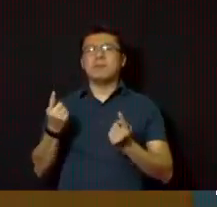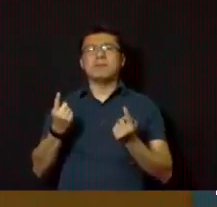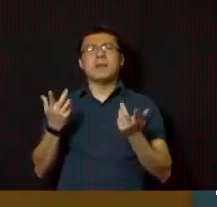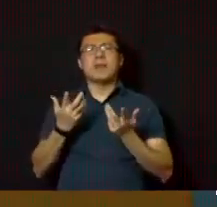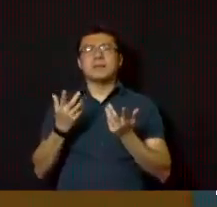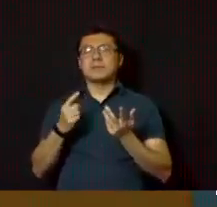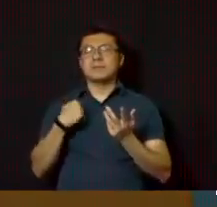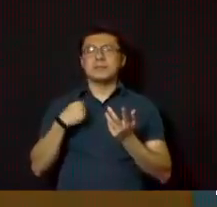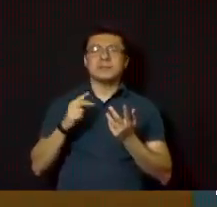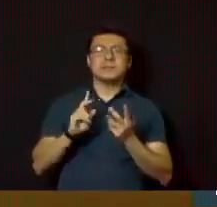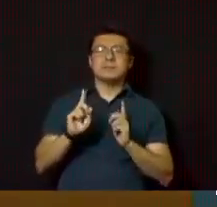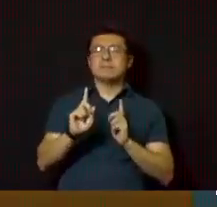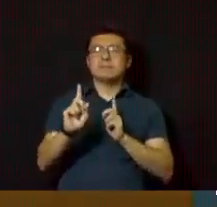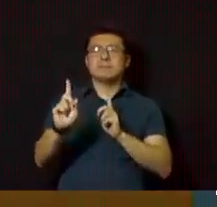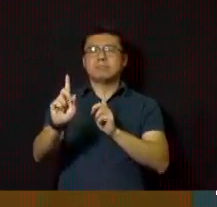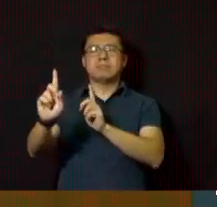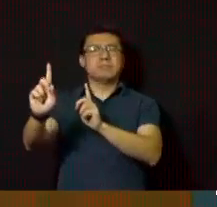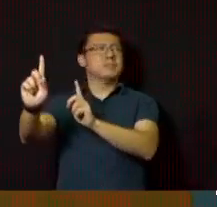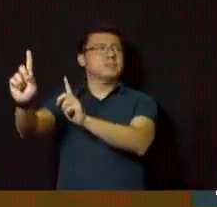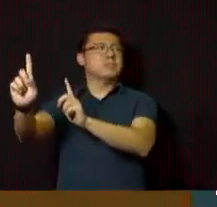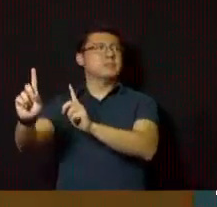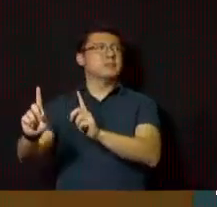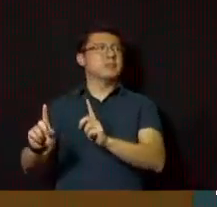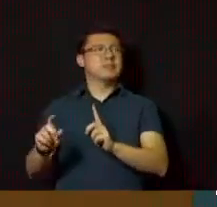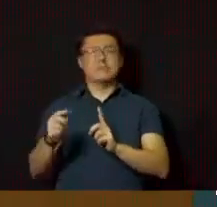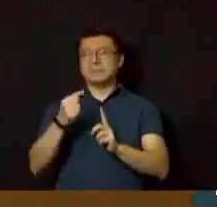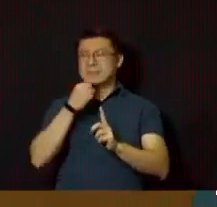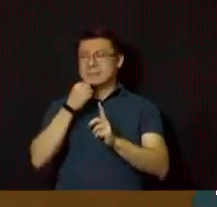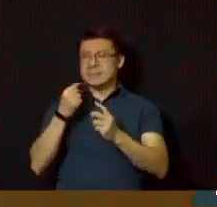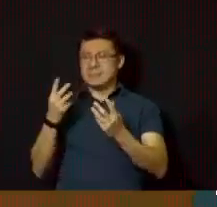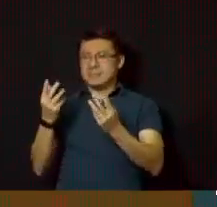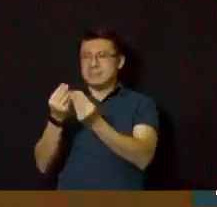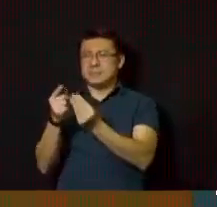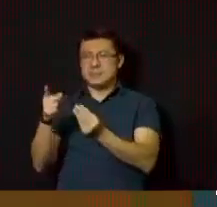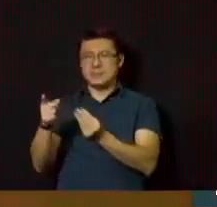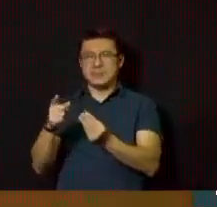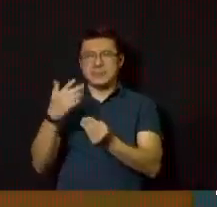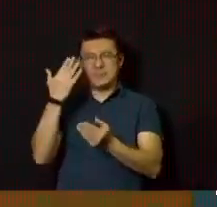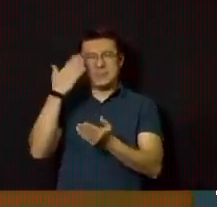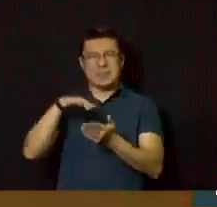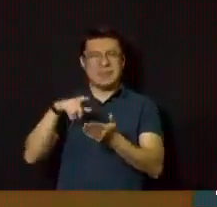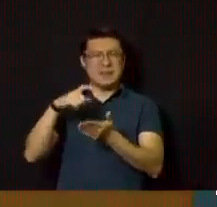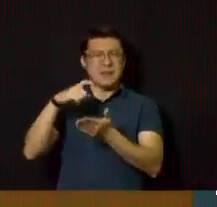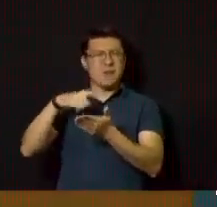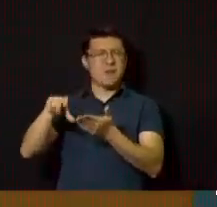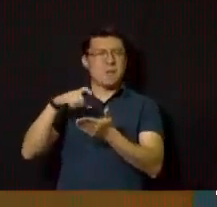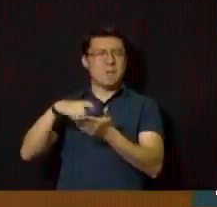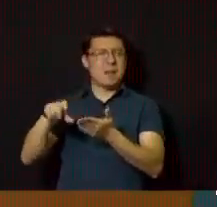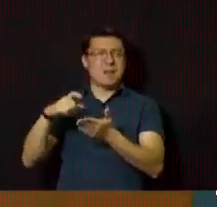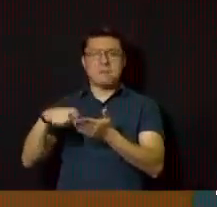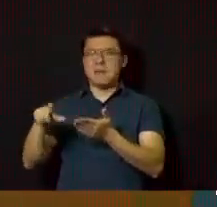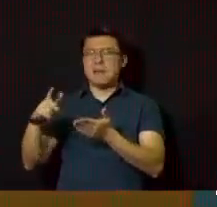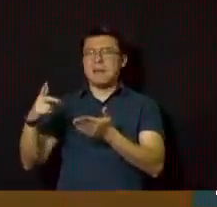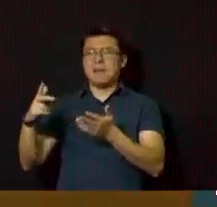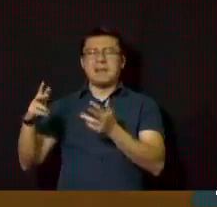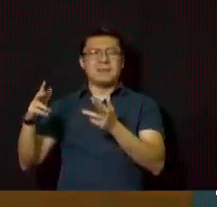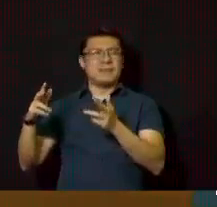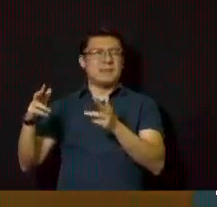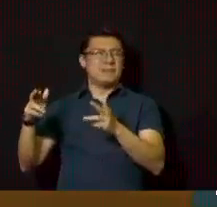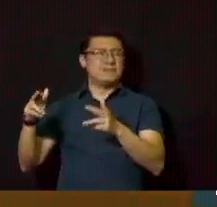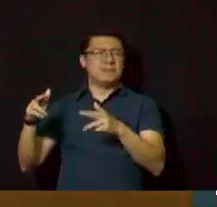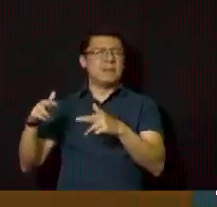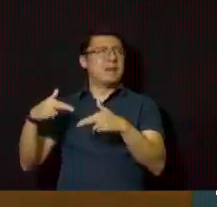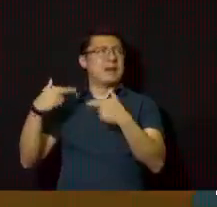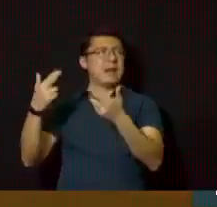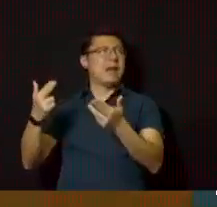esos, ustedes entre varios niños estaban y compraban ahí en esos de regalos de